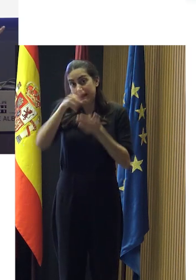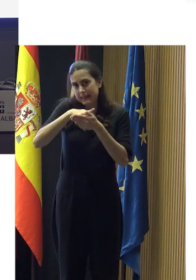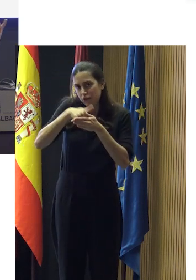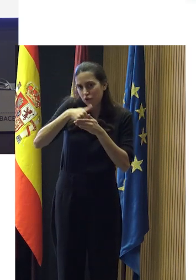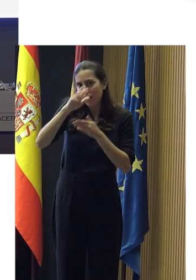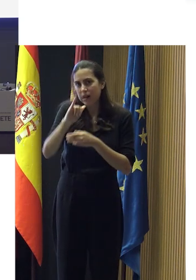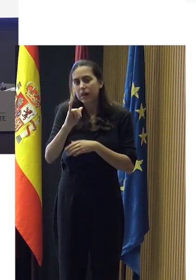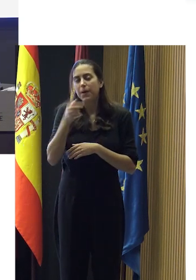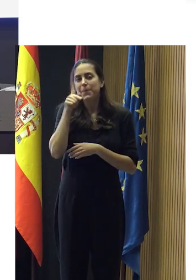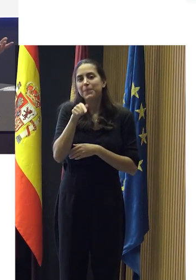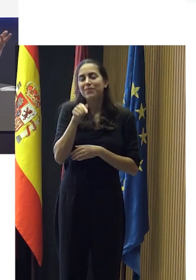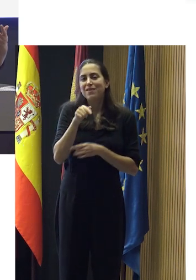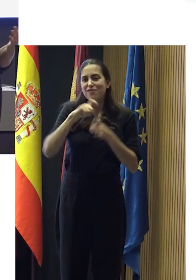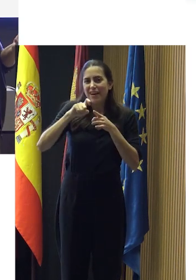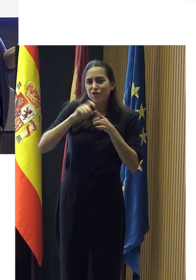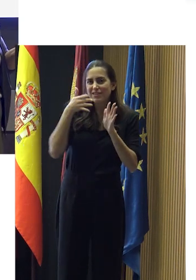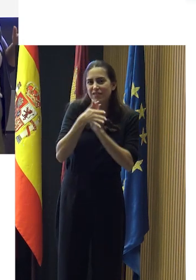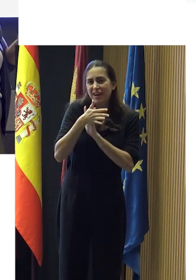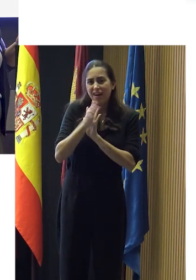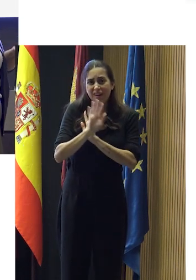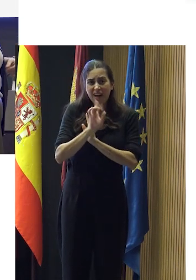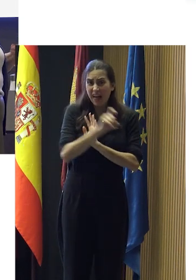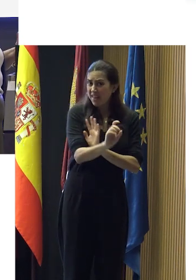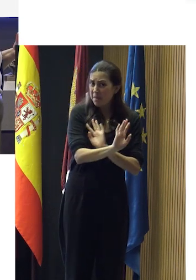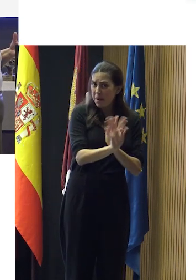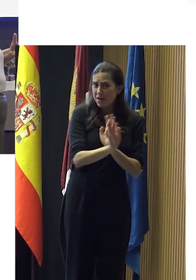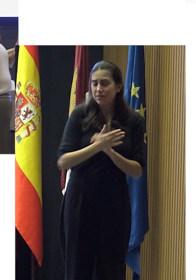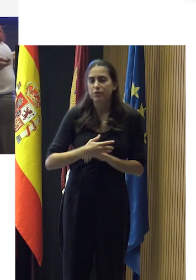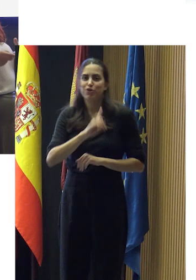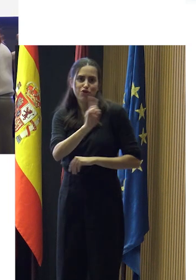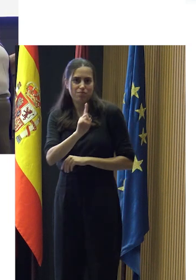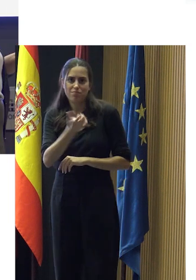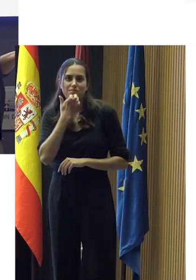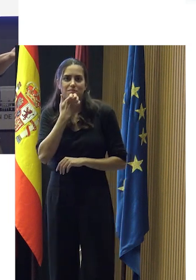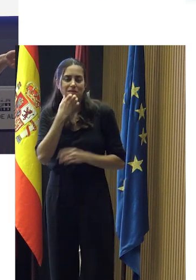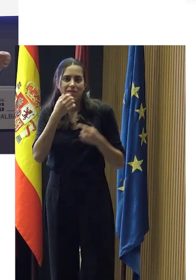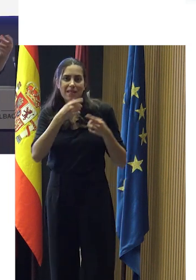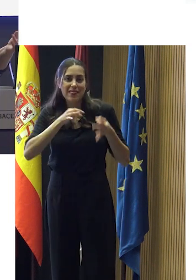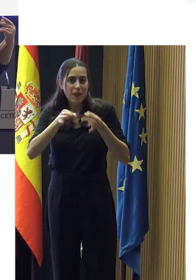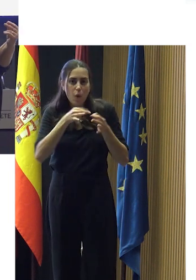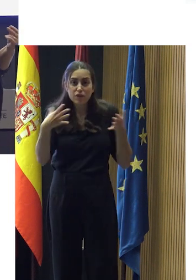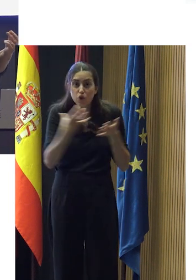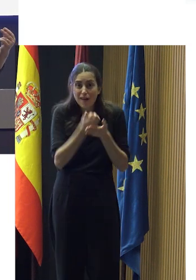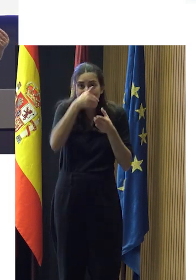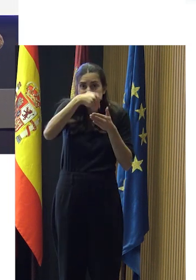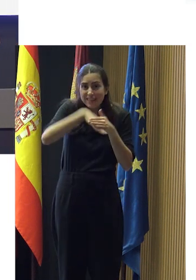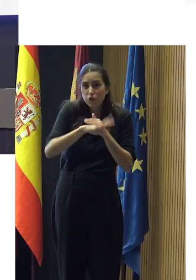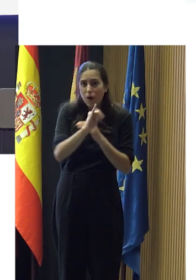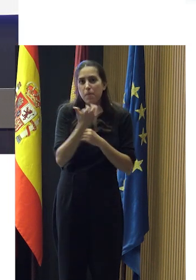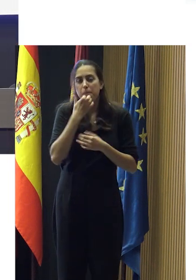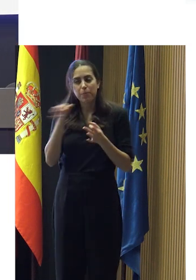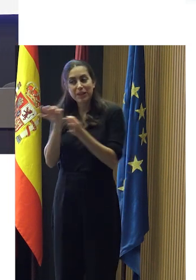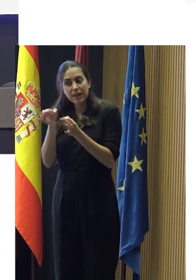¿Y este factor es exclusivo de las células tumorales? No. Este factor lo expresan todas las células. La diferencia es que una célula